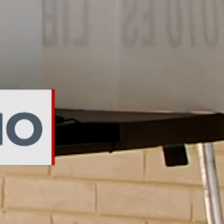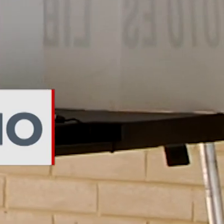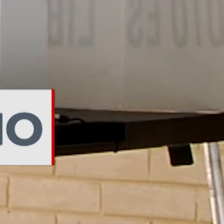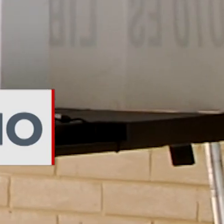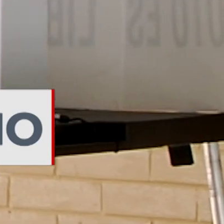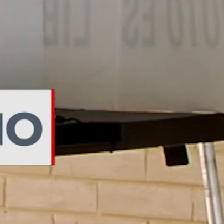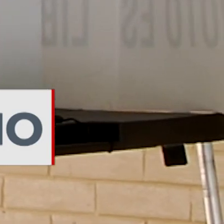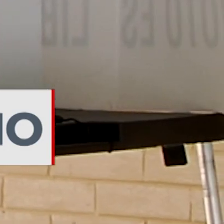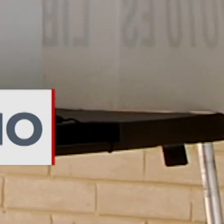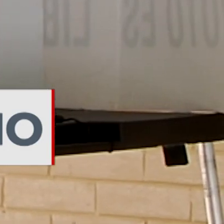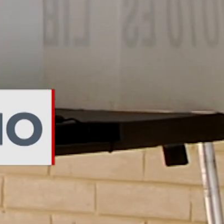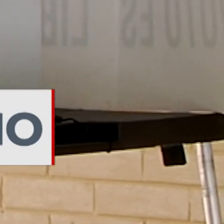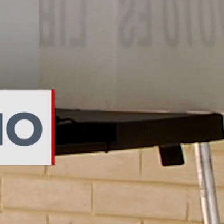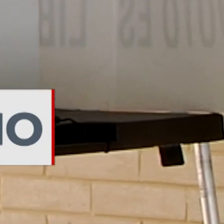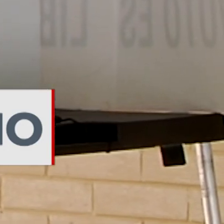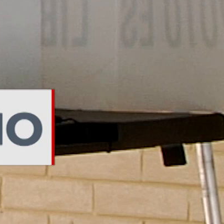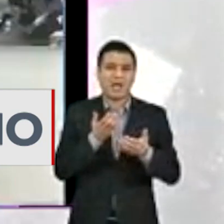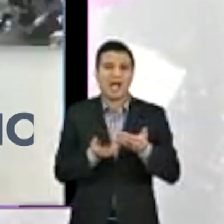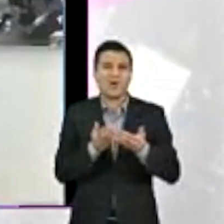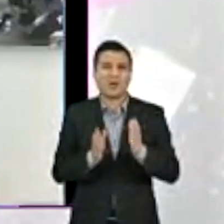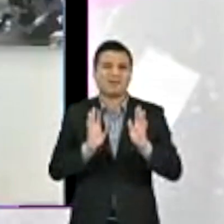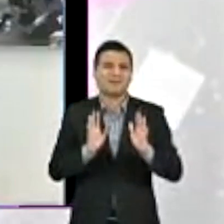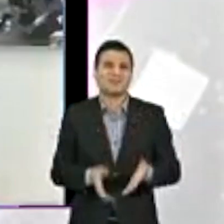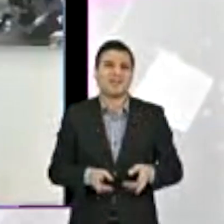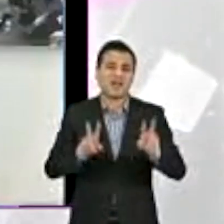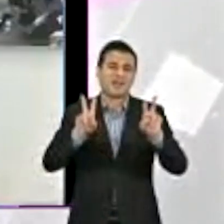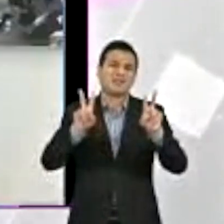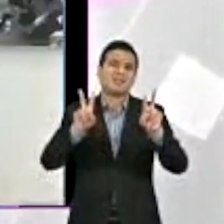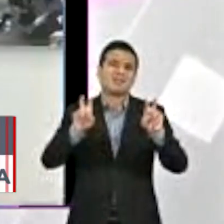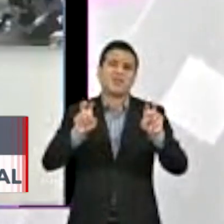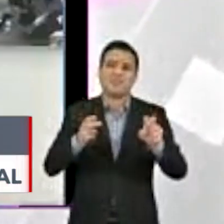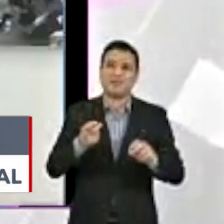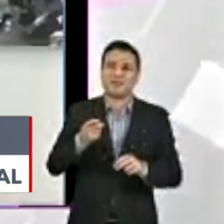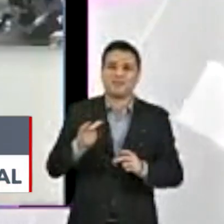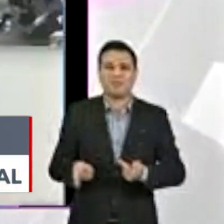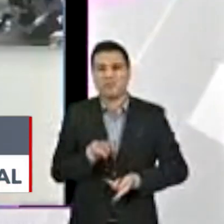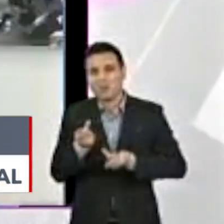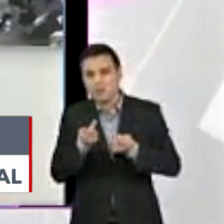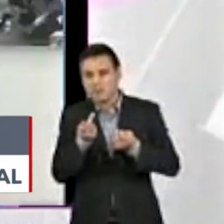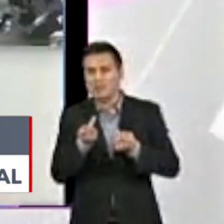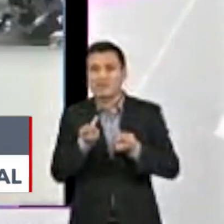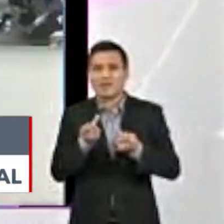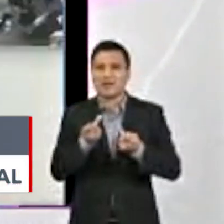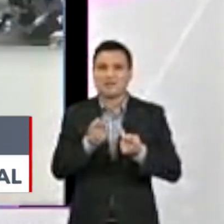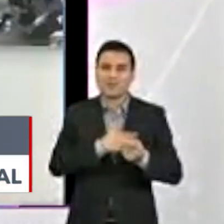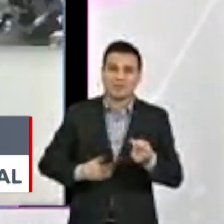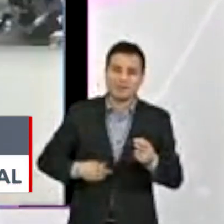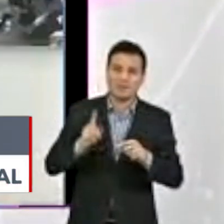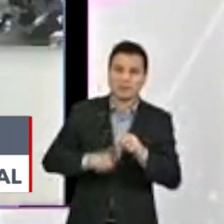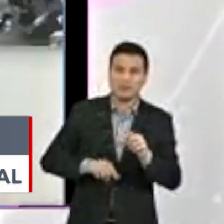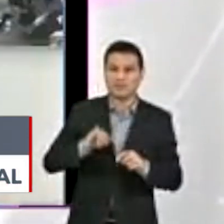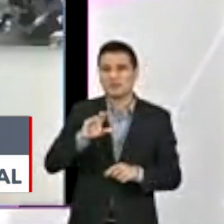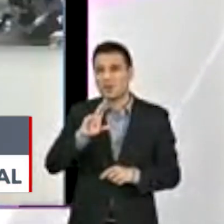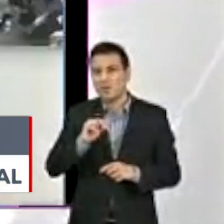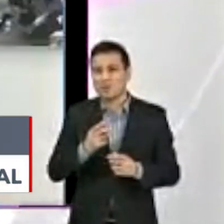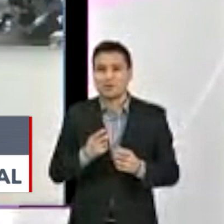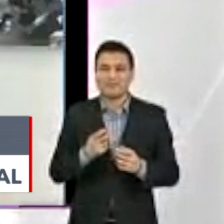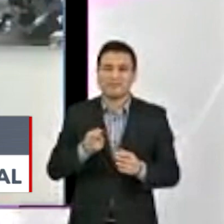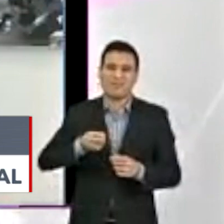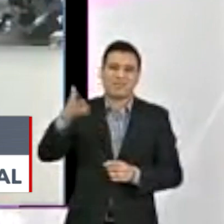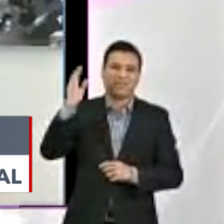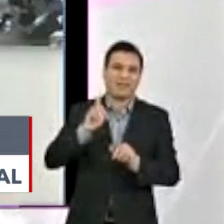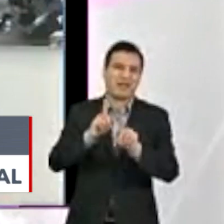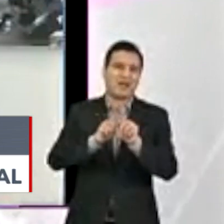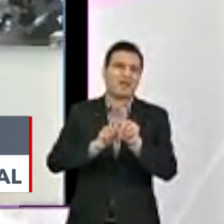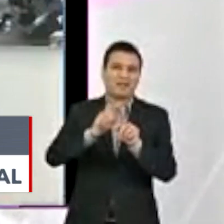ejercicio. Ha concluido la caricatura de revocación que el propio titular del Ejecutivo Federal y sus aplaudidores